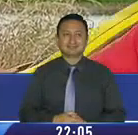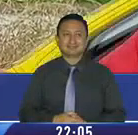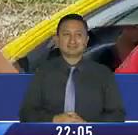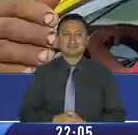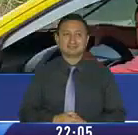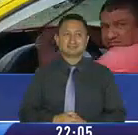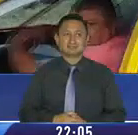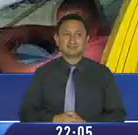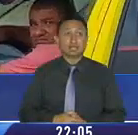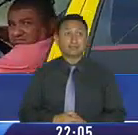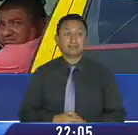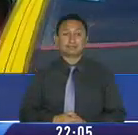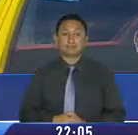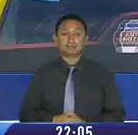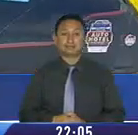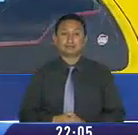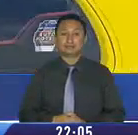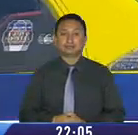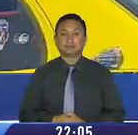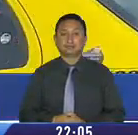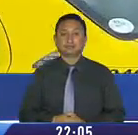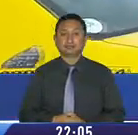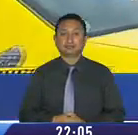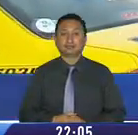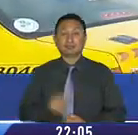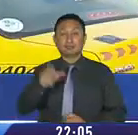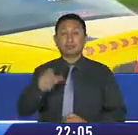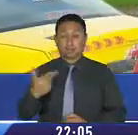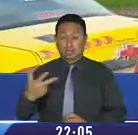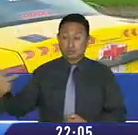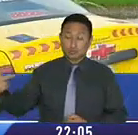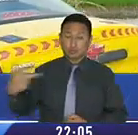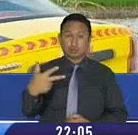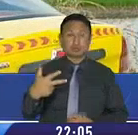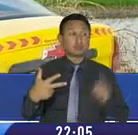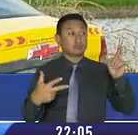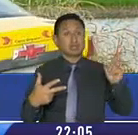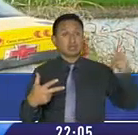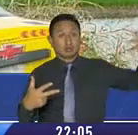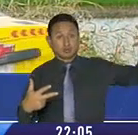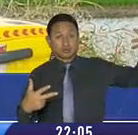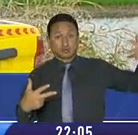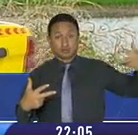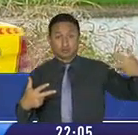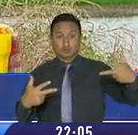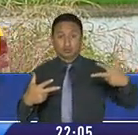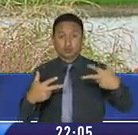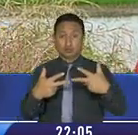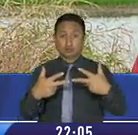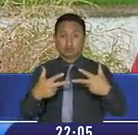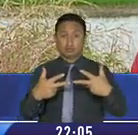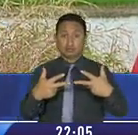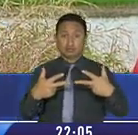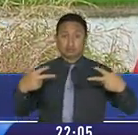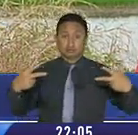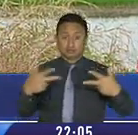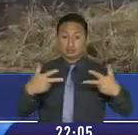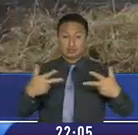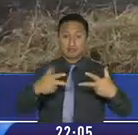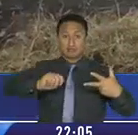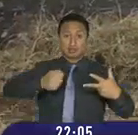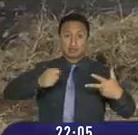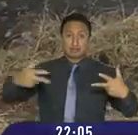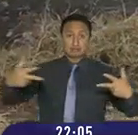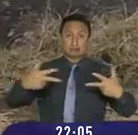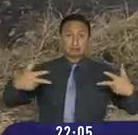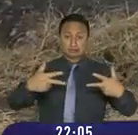la Caluma que venía soplada. A lo que venía ellos venían saliendo y arriba en la cascada. En la estancada se le apaga el carro, le quiso dar switch y ya no les quiso